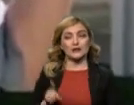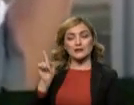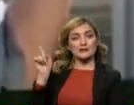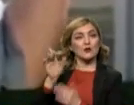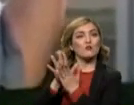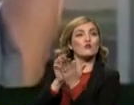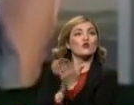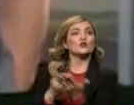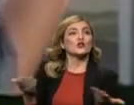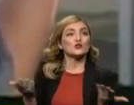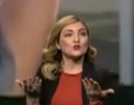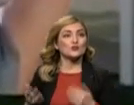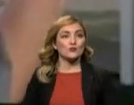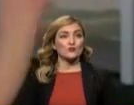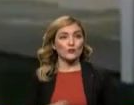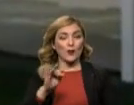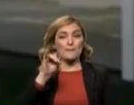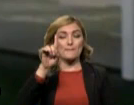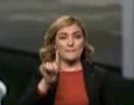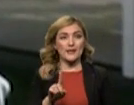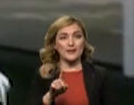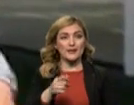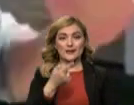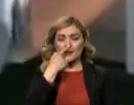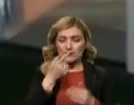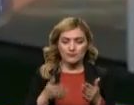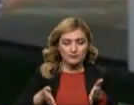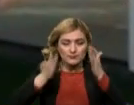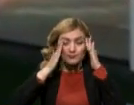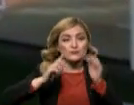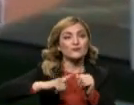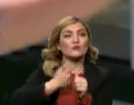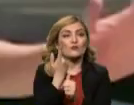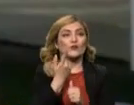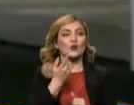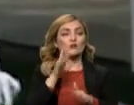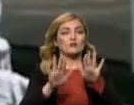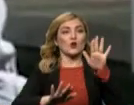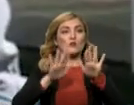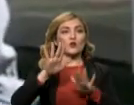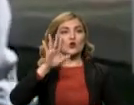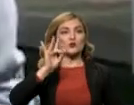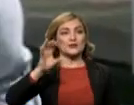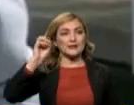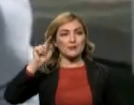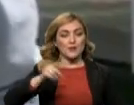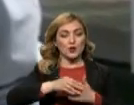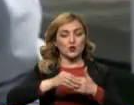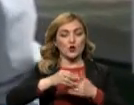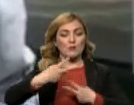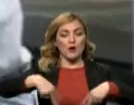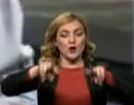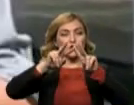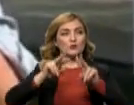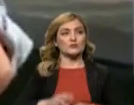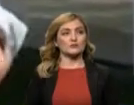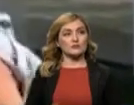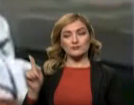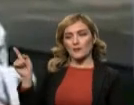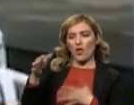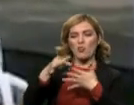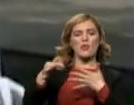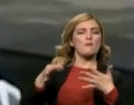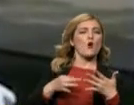de VIP de interés prioritario de más o menos 80.000 dólares de costo. Este tipo de vivienda, con